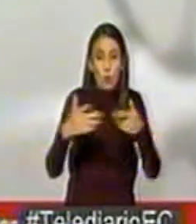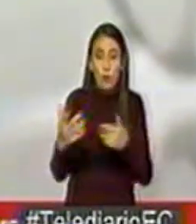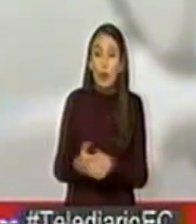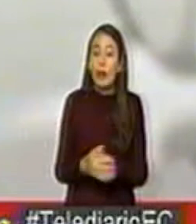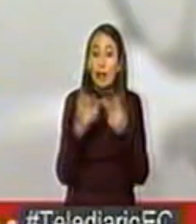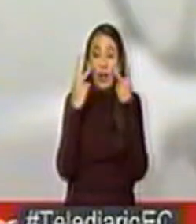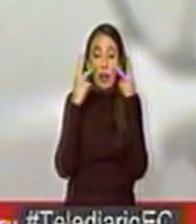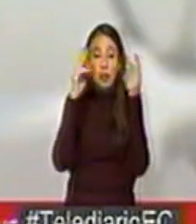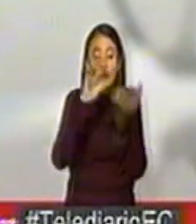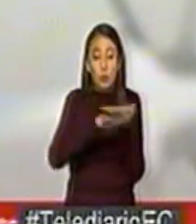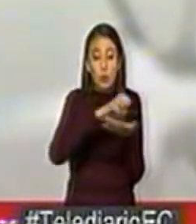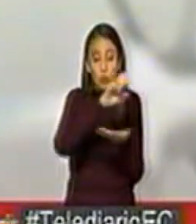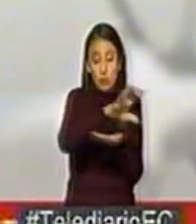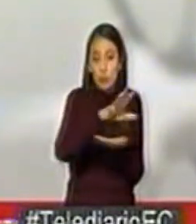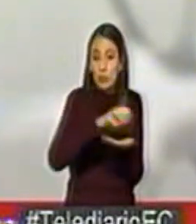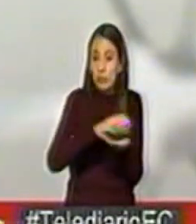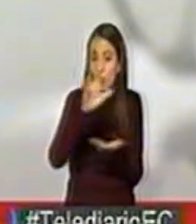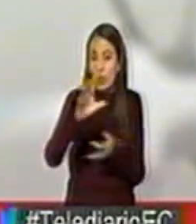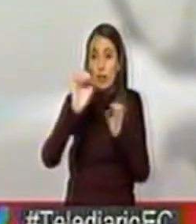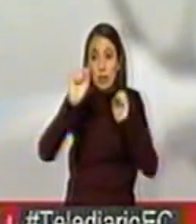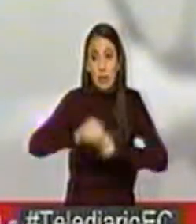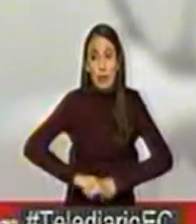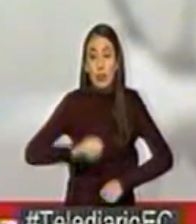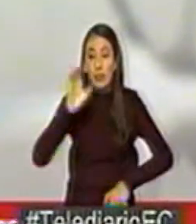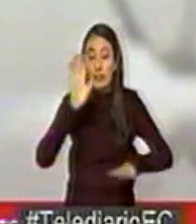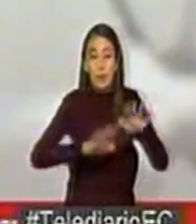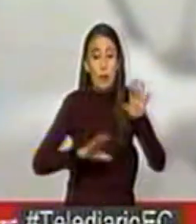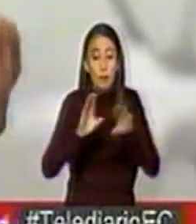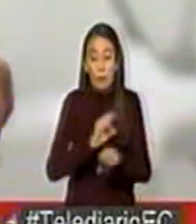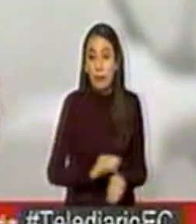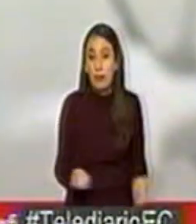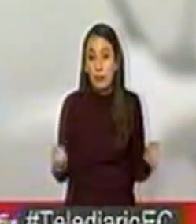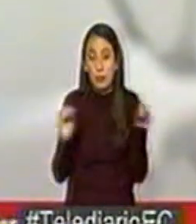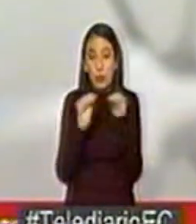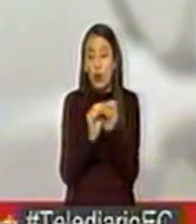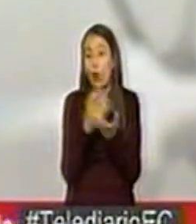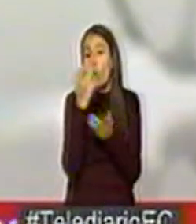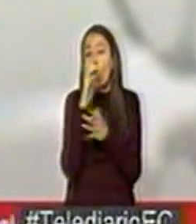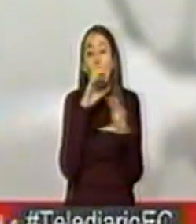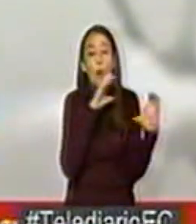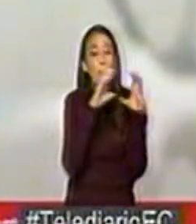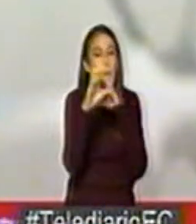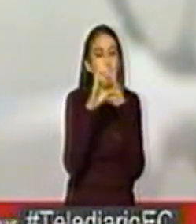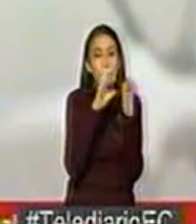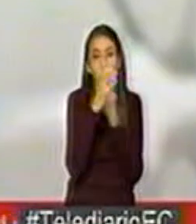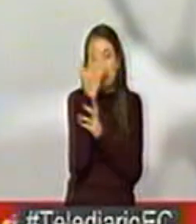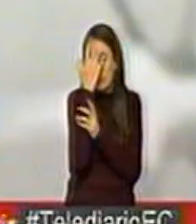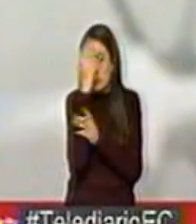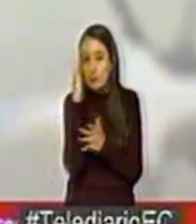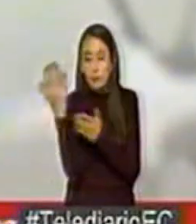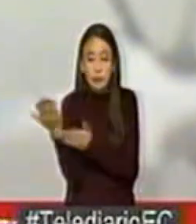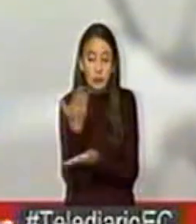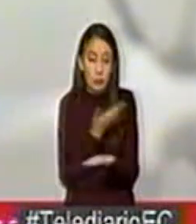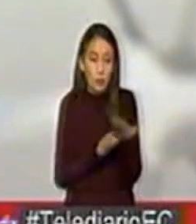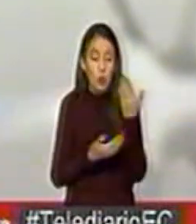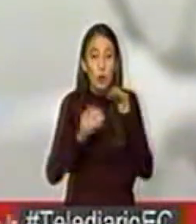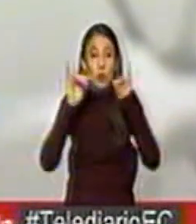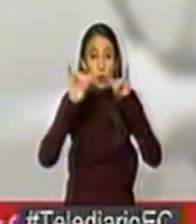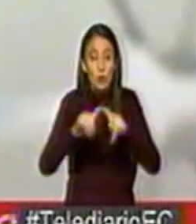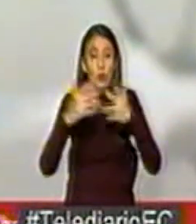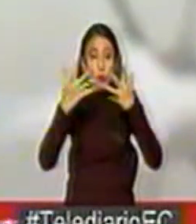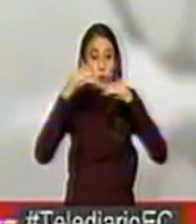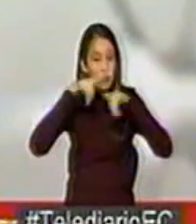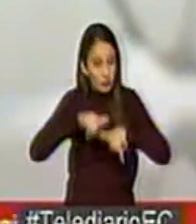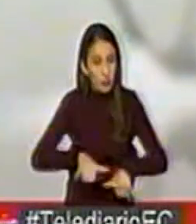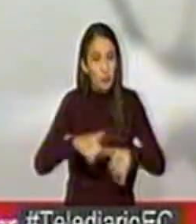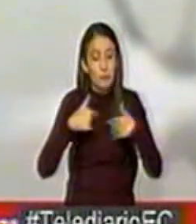donación que pueden realizar, sobre todo que conversen con sus hijos, con sus papitos, con sus amigos y digan, mira, yo mantengo la condición de